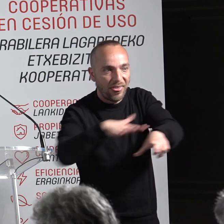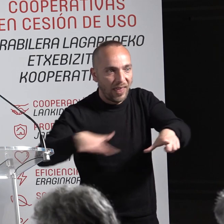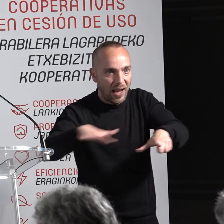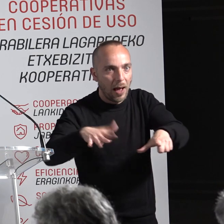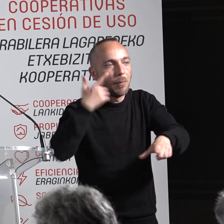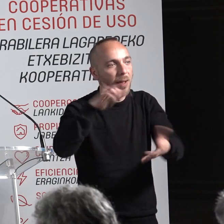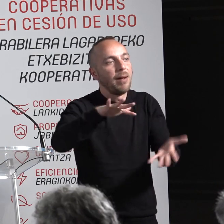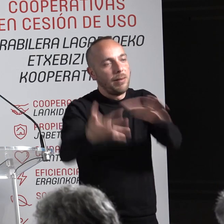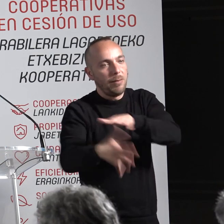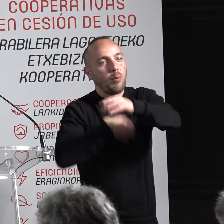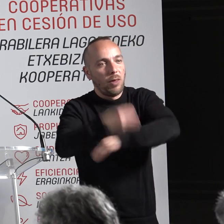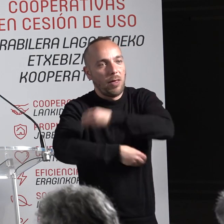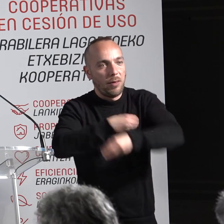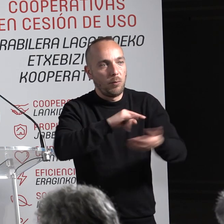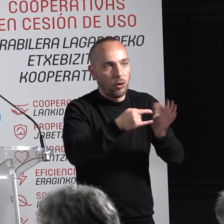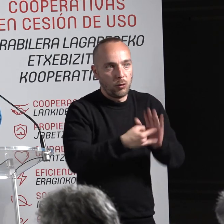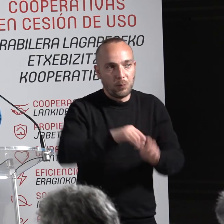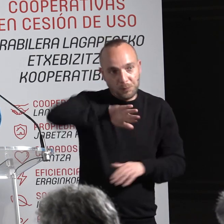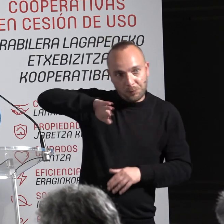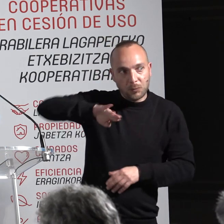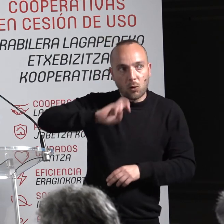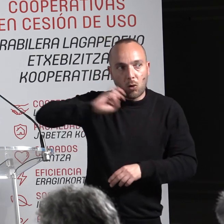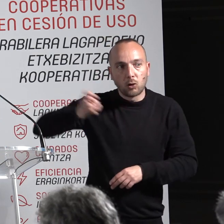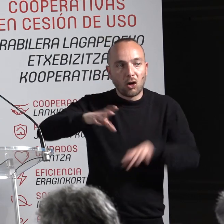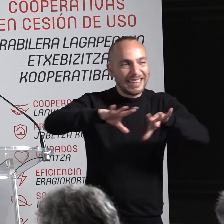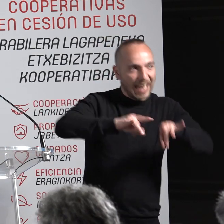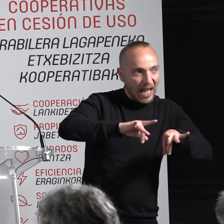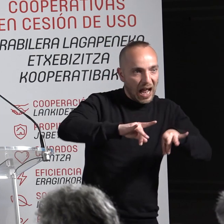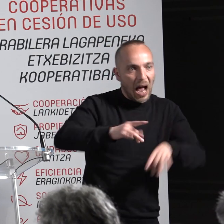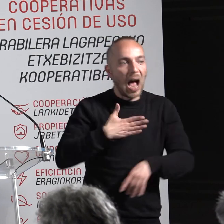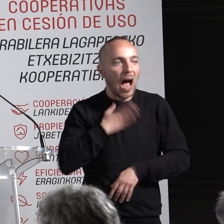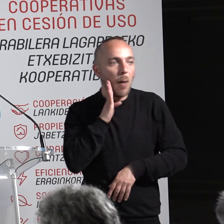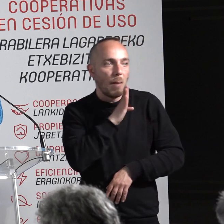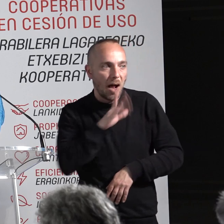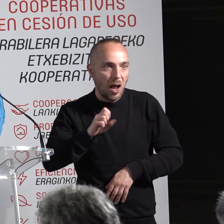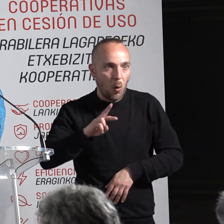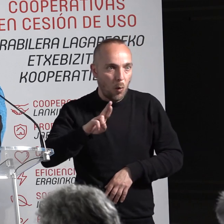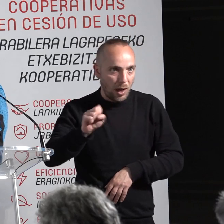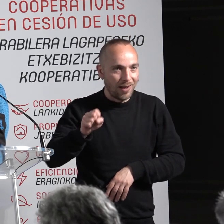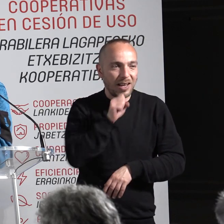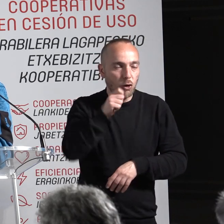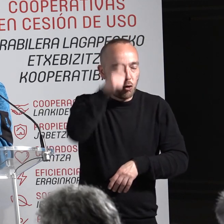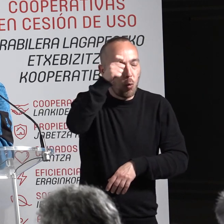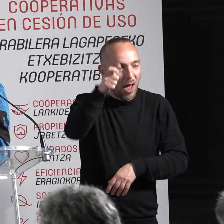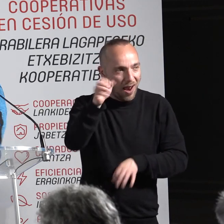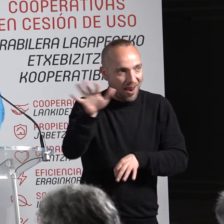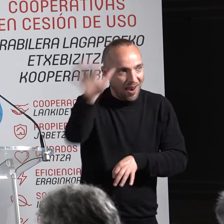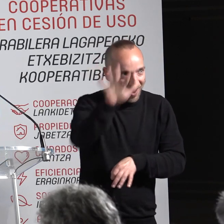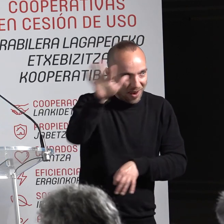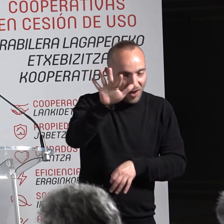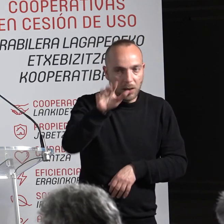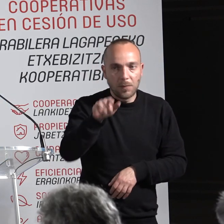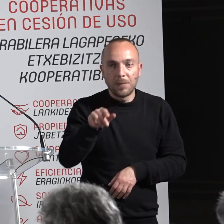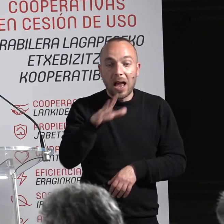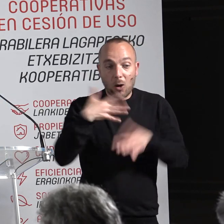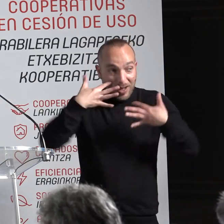proyectos puedan ponerse en marcha. Por otro lado está Arterra y Amarauna, que hablará luego, que son un poco las rurales y las que sí que están ya viviendo, que